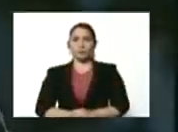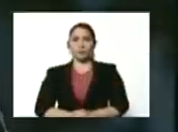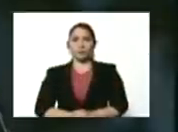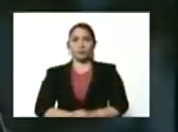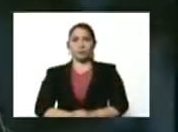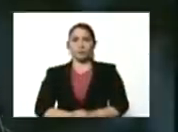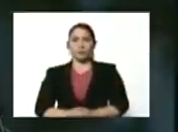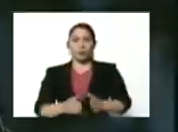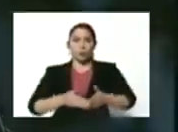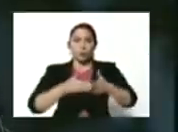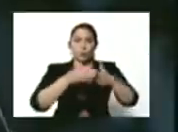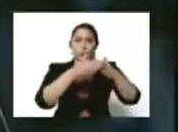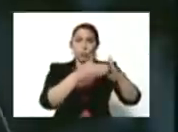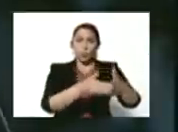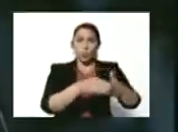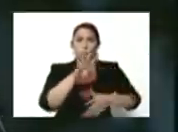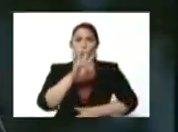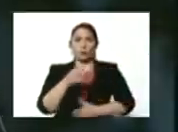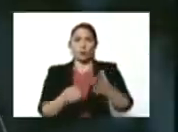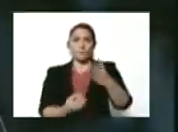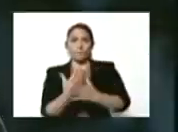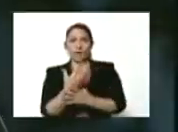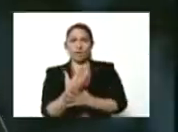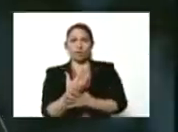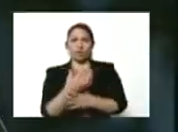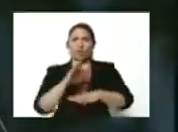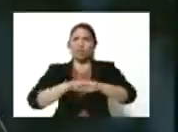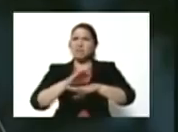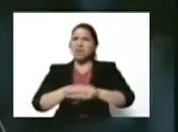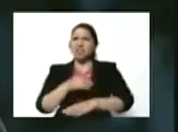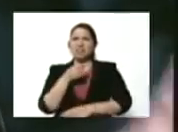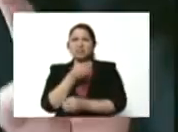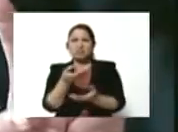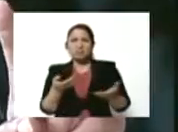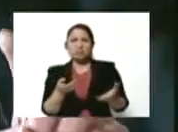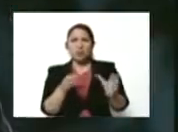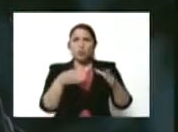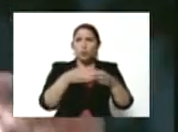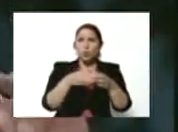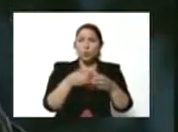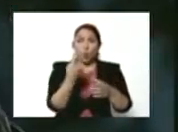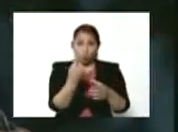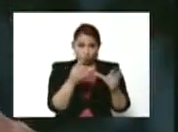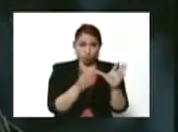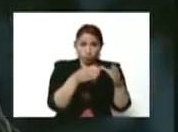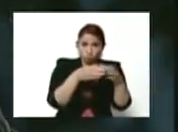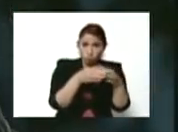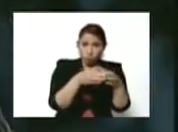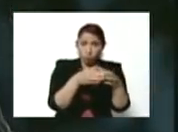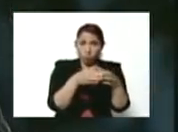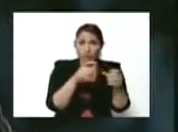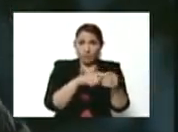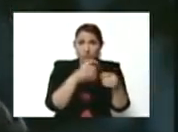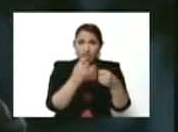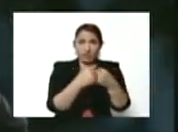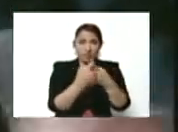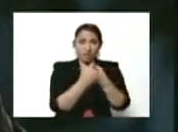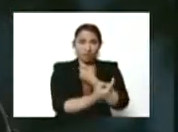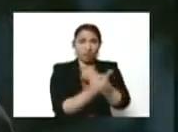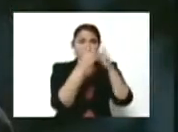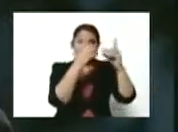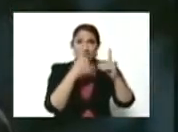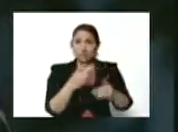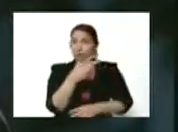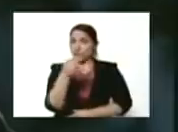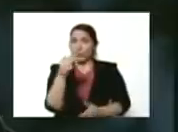en la lancha del 4 de mayo. ¿Qué pasa con este contingente? Un grupo de desertores deciden